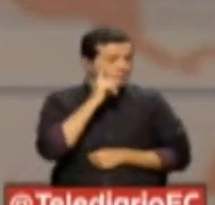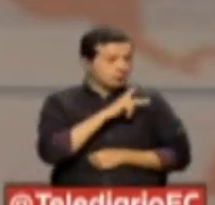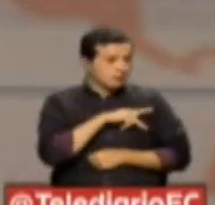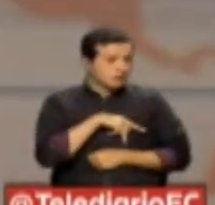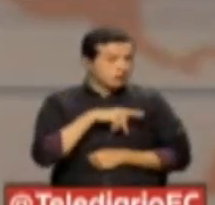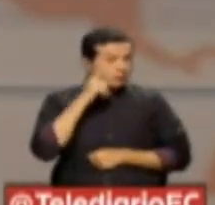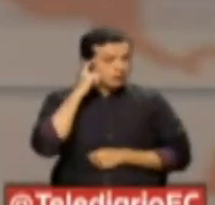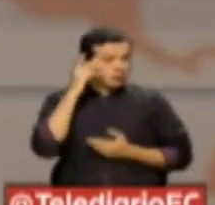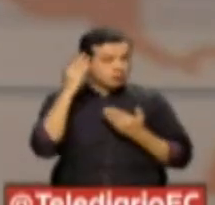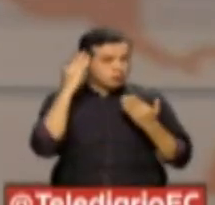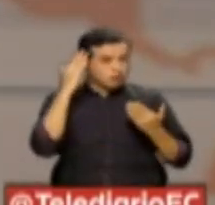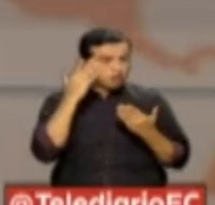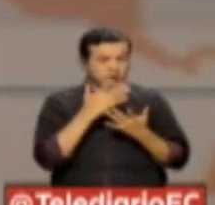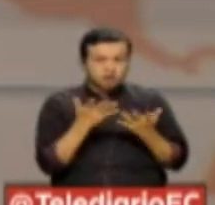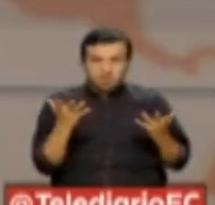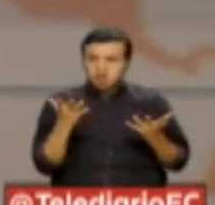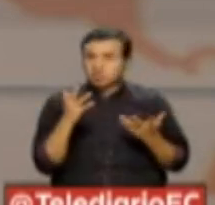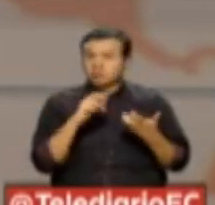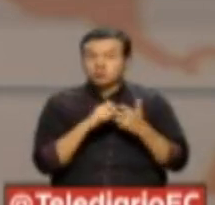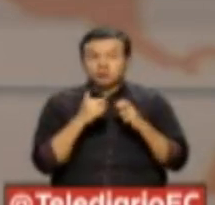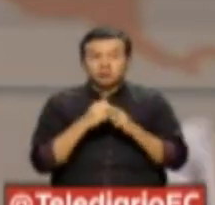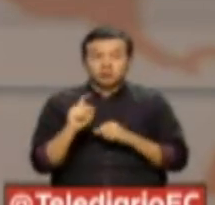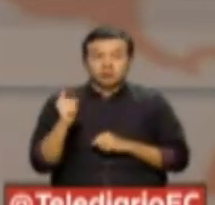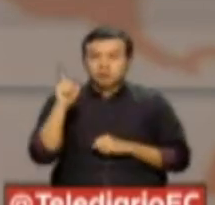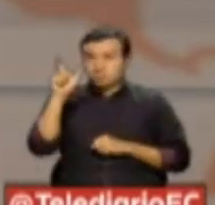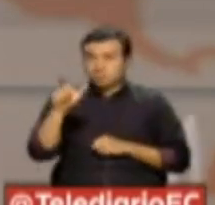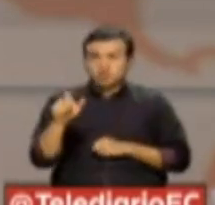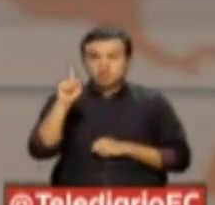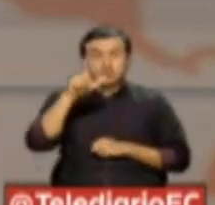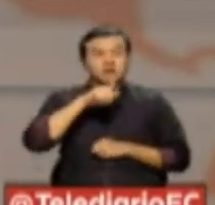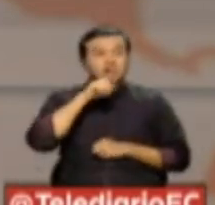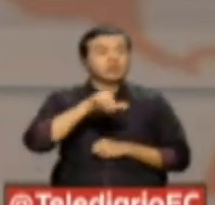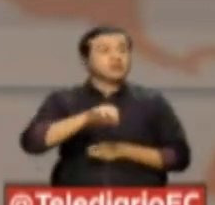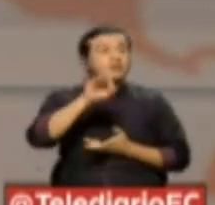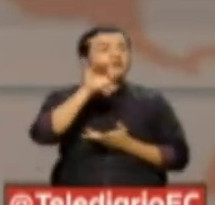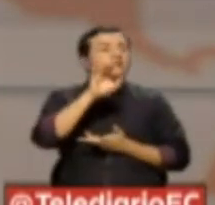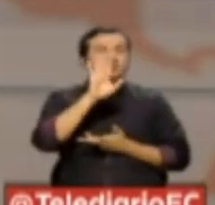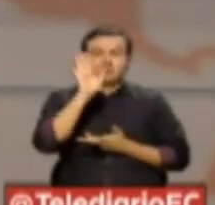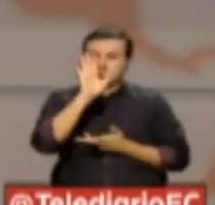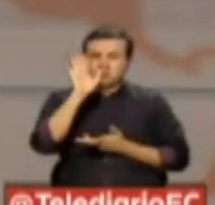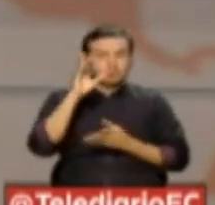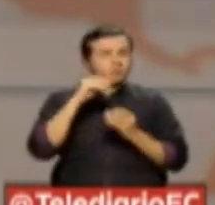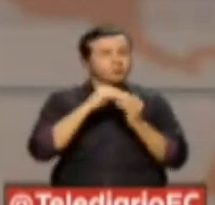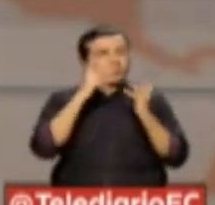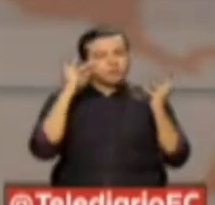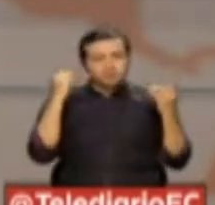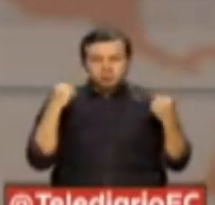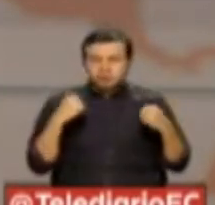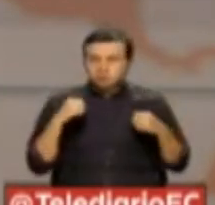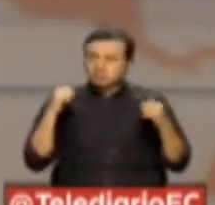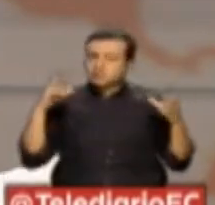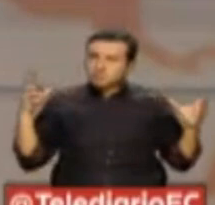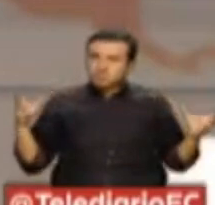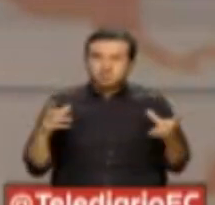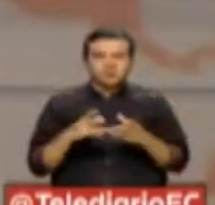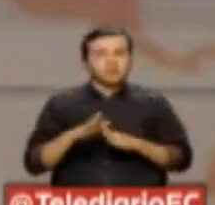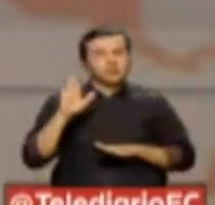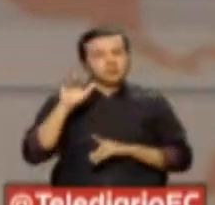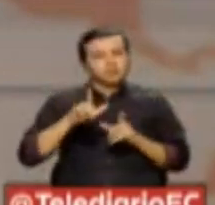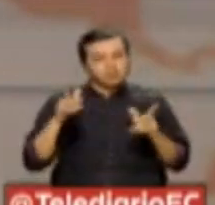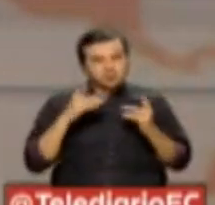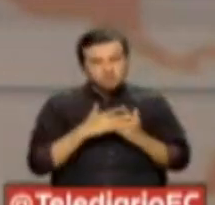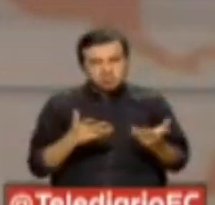política de que esta situación la solución a un mesías o un salvador requiere un enorme esfuerzo de compromiso ciudadano